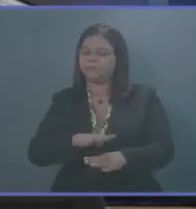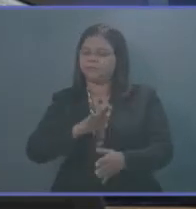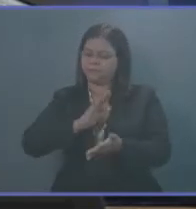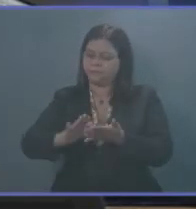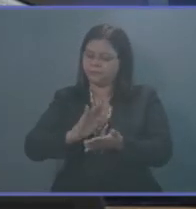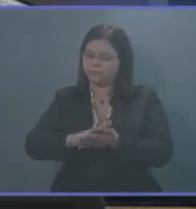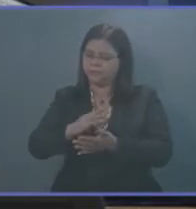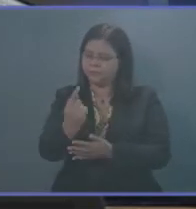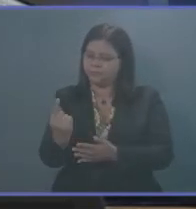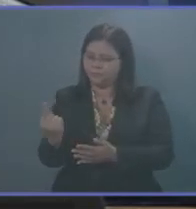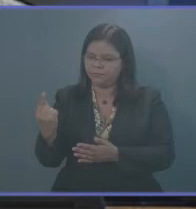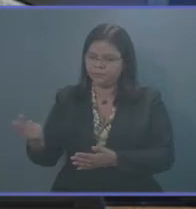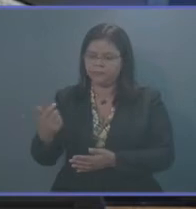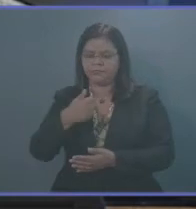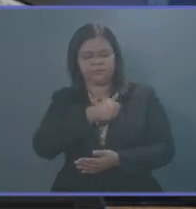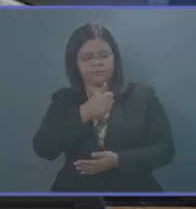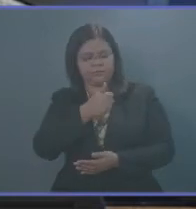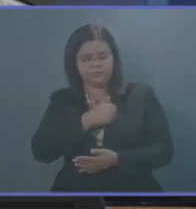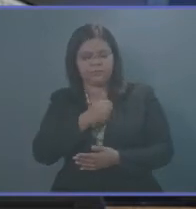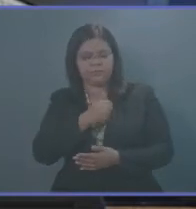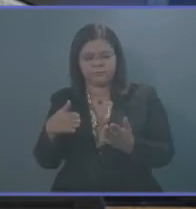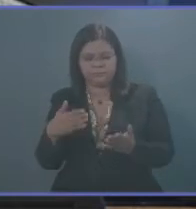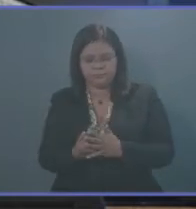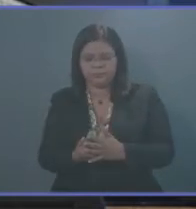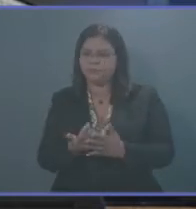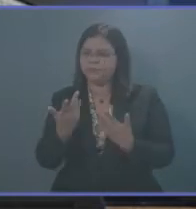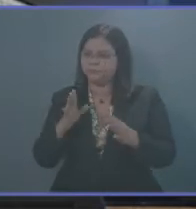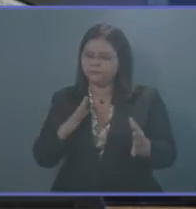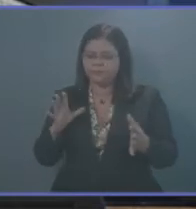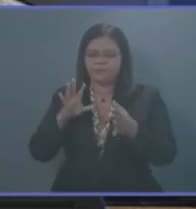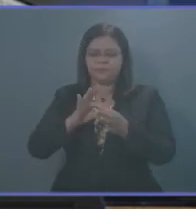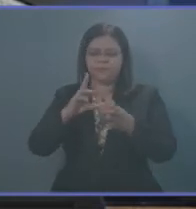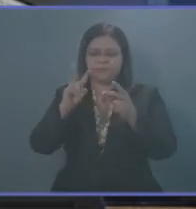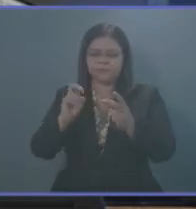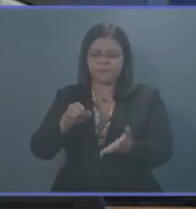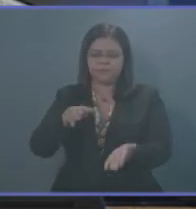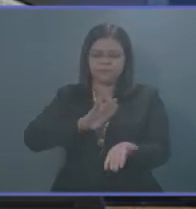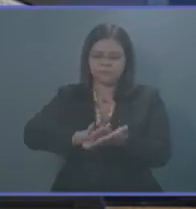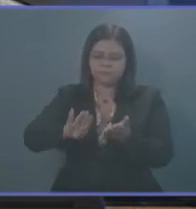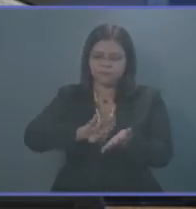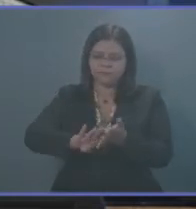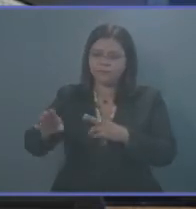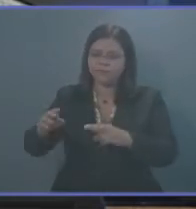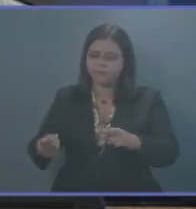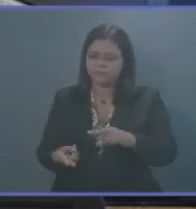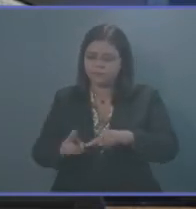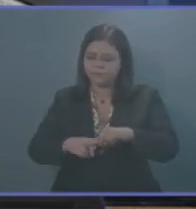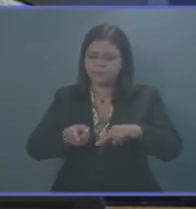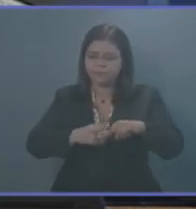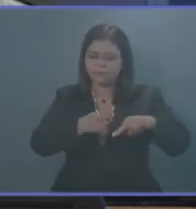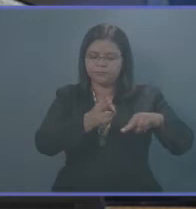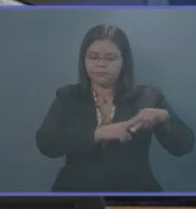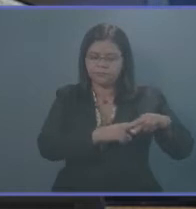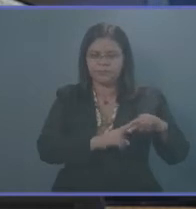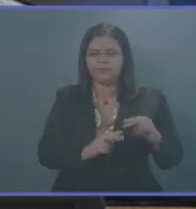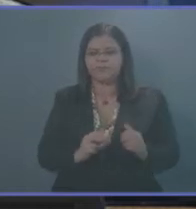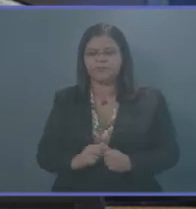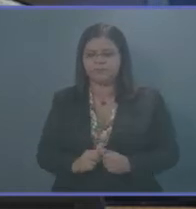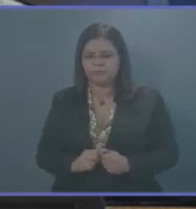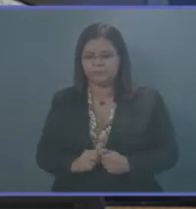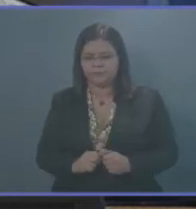de los contribuyentes responsables y terceros referentes al pago de intereses o sanciones o al cumplimiento de deberes